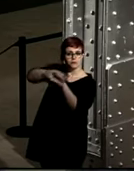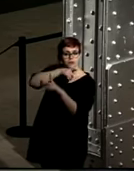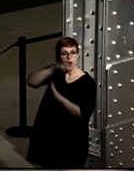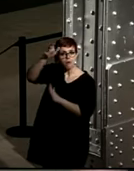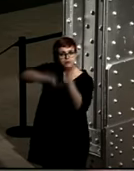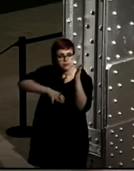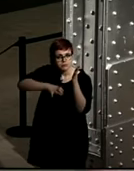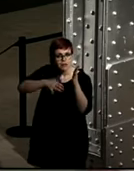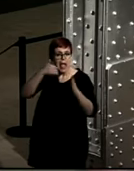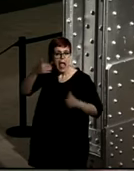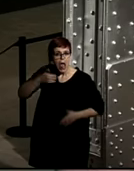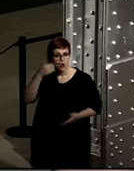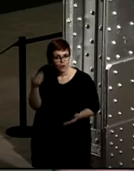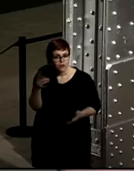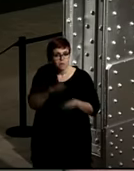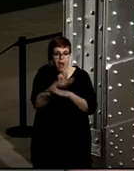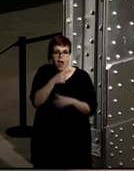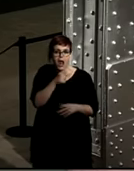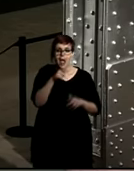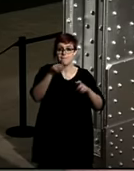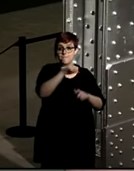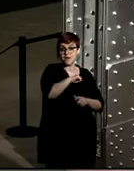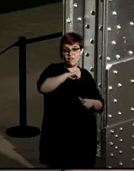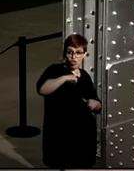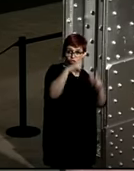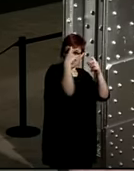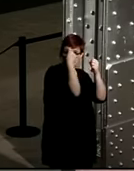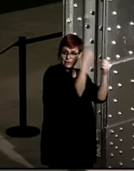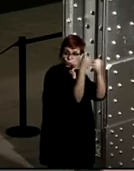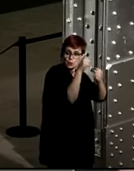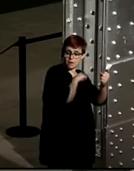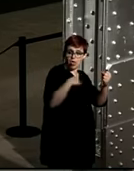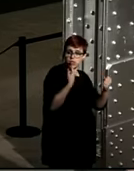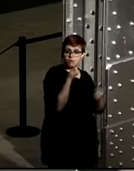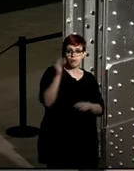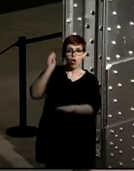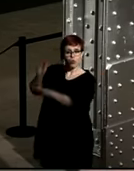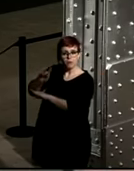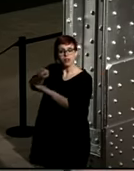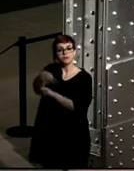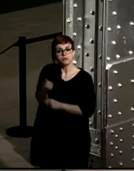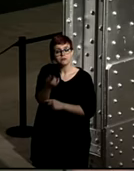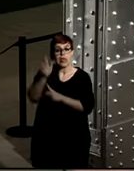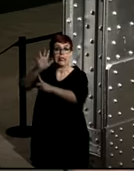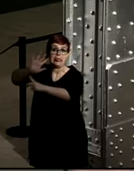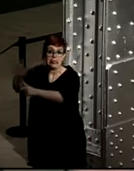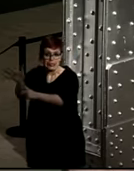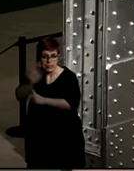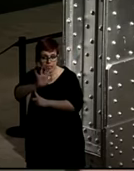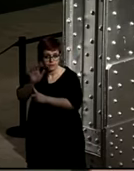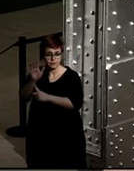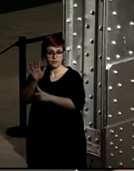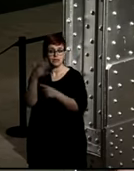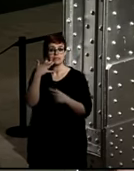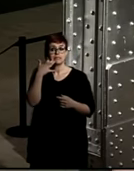pueda haber ayuda privada. Y luego, a partir de ahí, vienen los temas de la exhibición. Cuanto